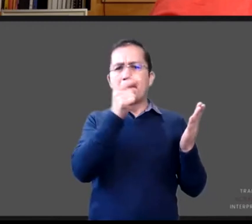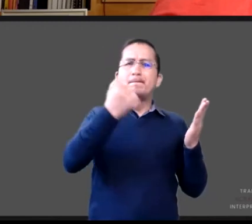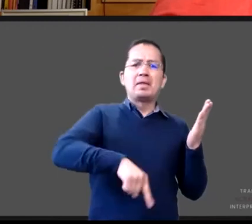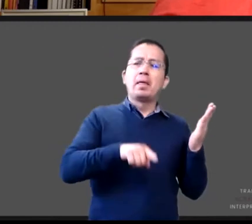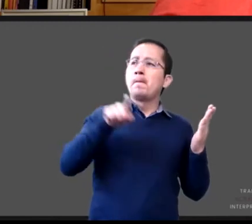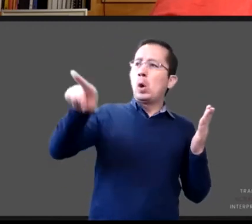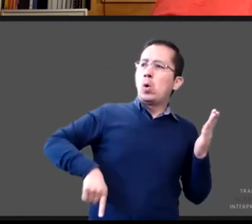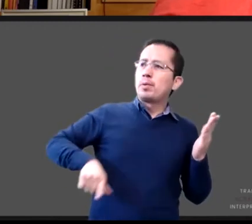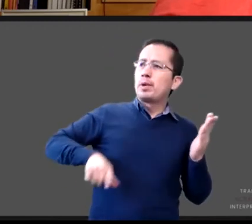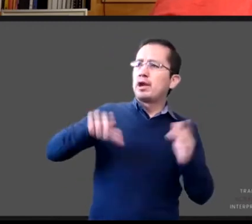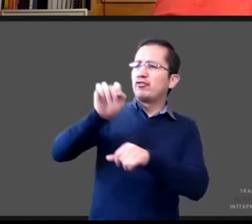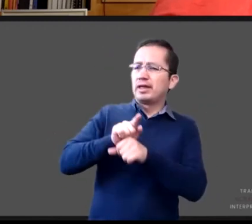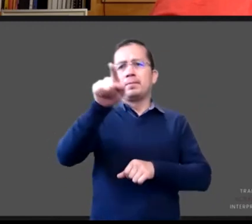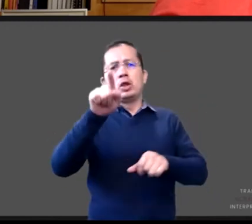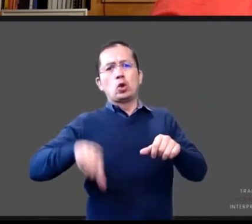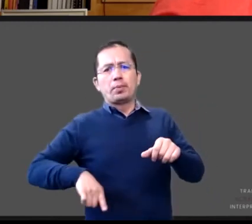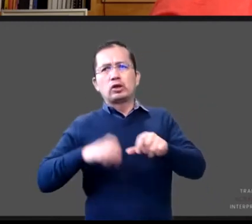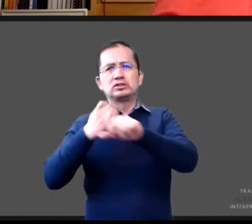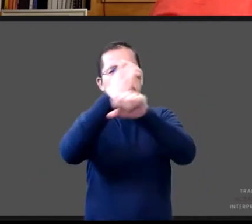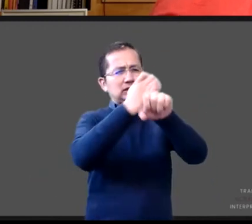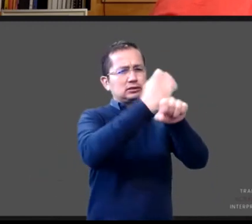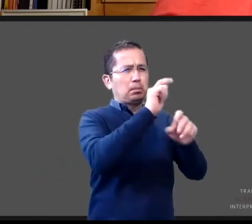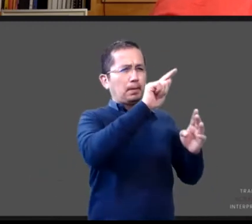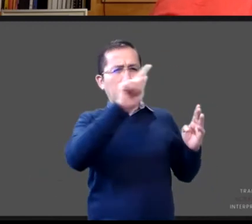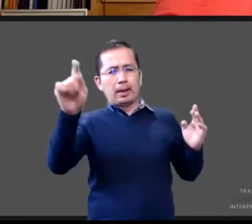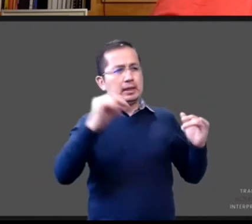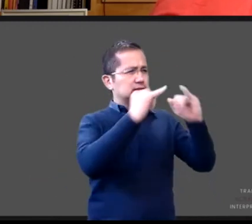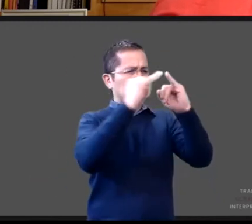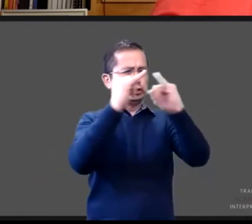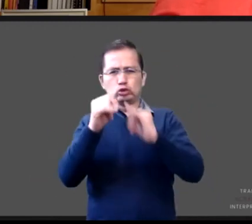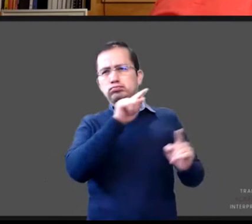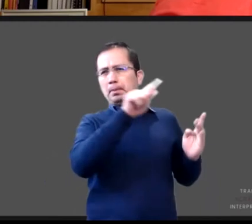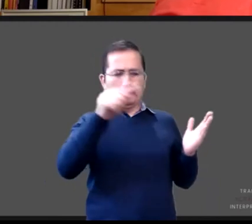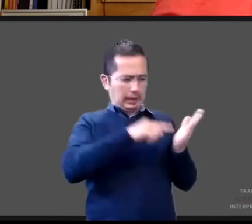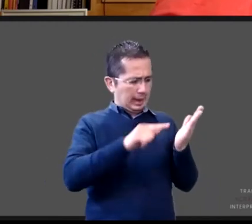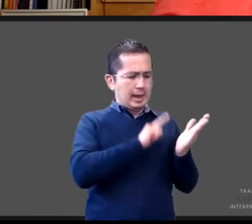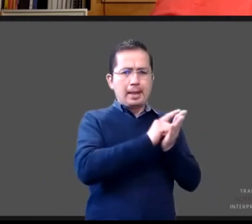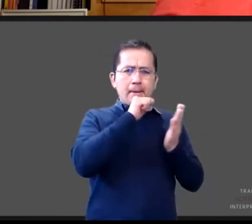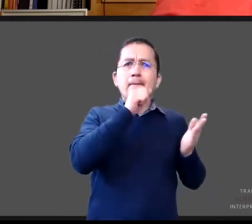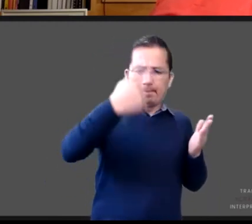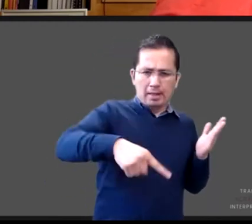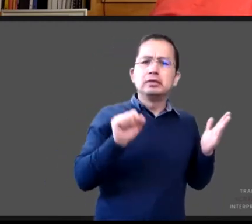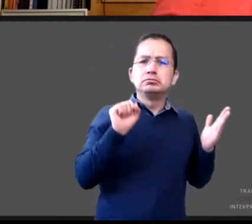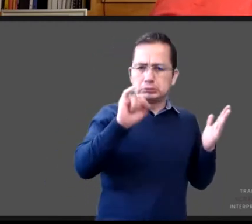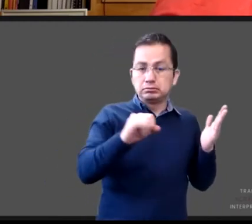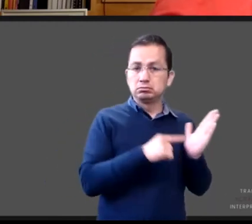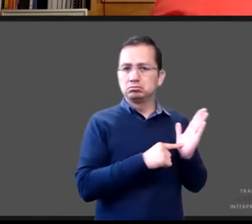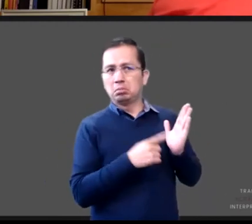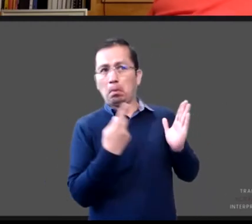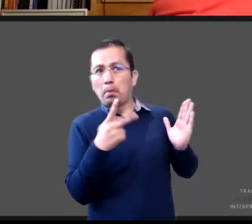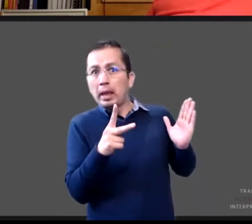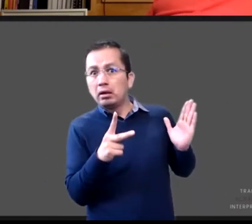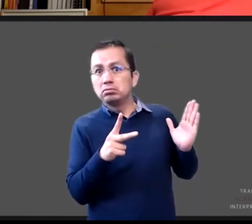aún cuando tenemos una gran cantidad de instituciones que se han creado en los últimos años, no alcanza a responder a las situaciones que estamos